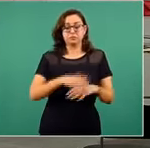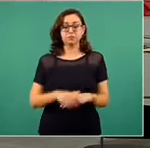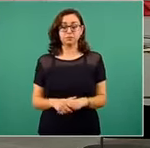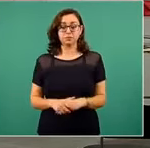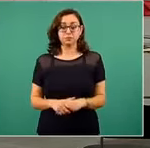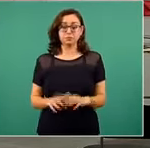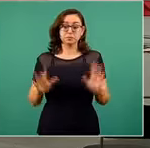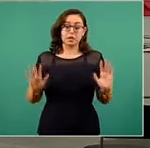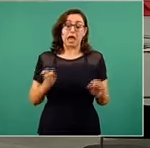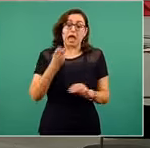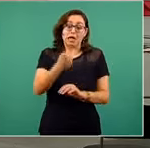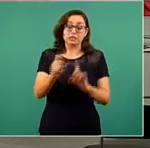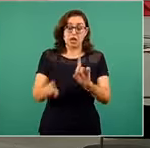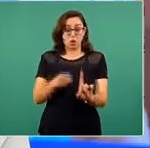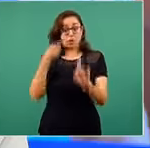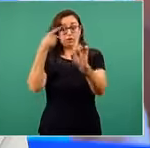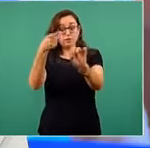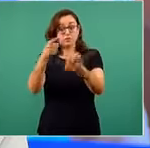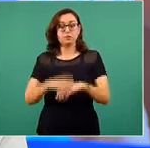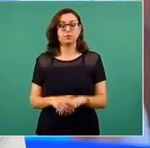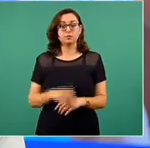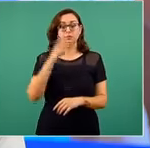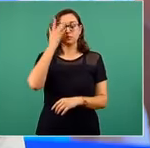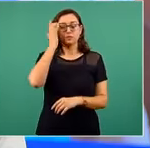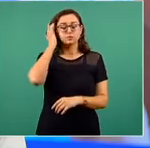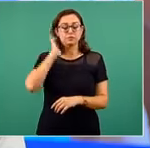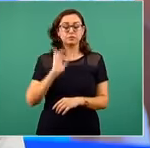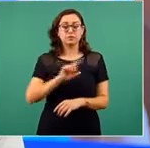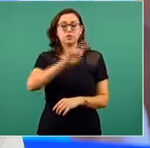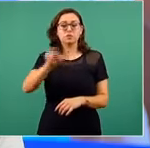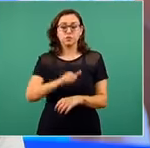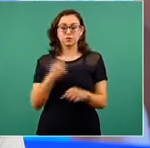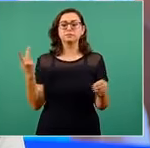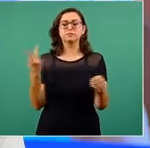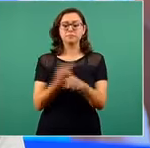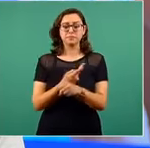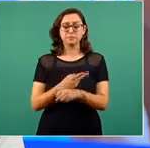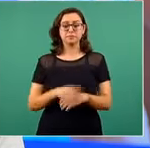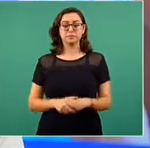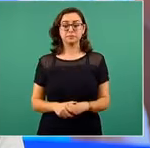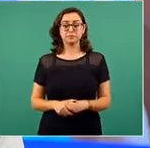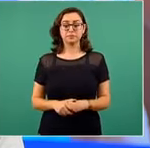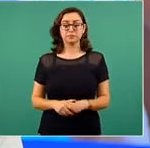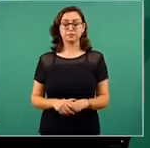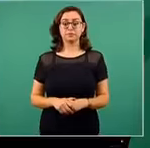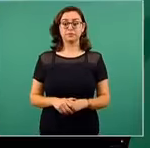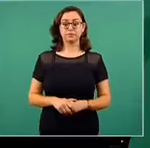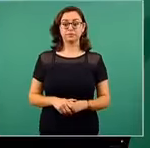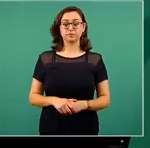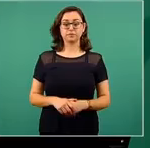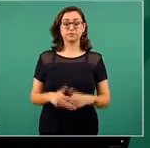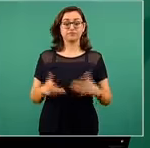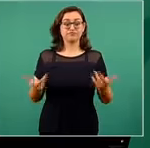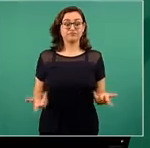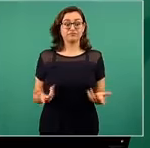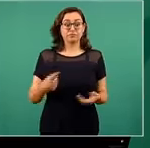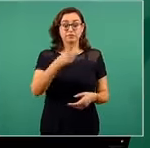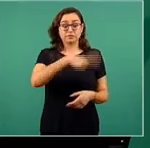que se pretendía. ¿Qué fue lo que pasó? En primer lugar, el sector privado de salud en